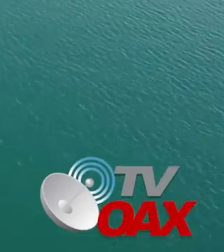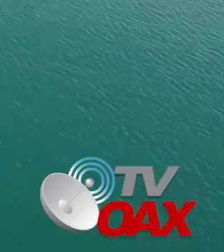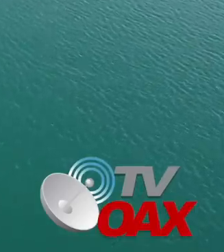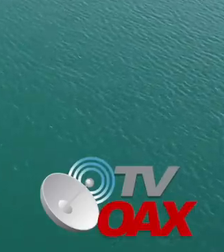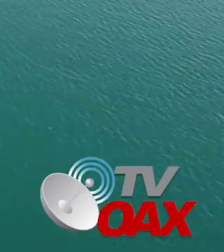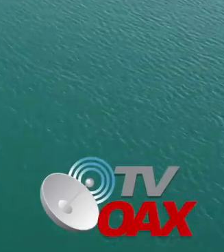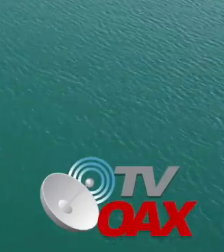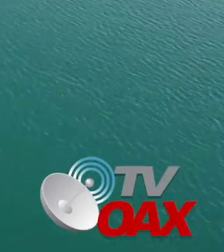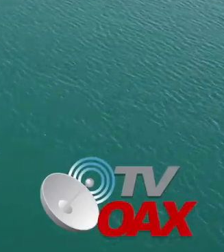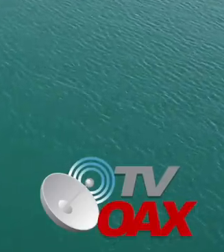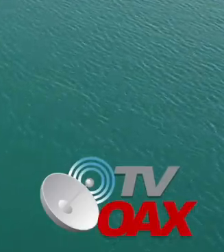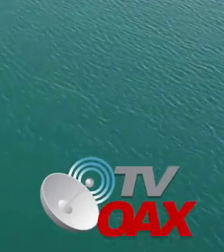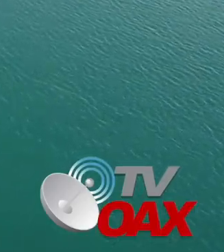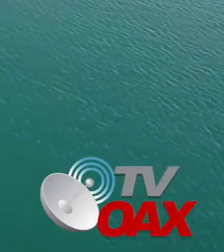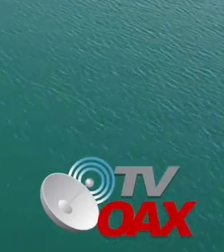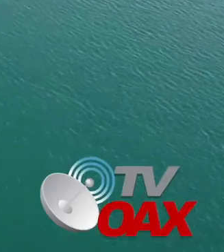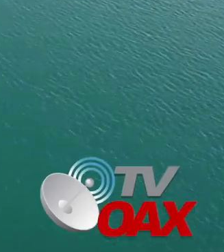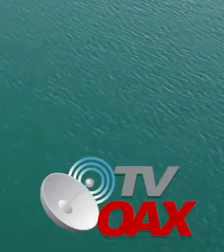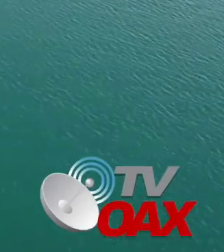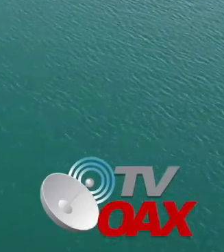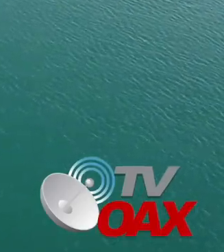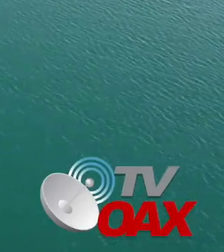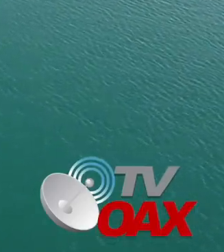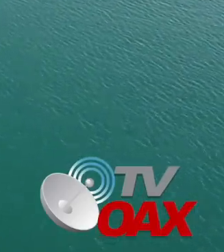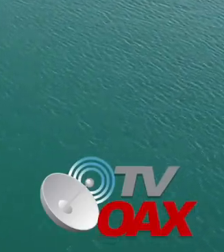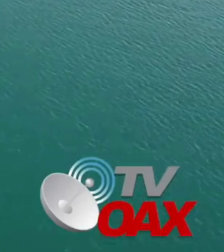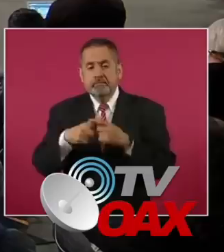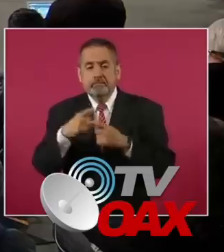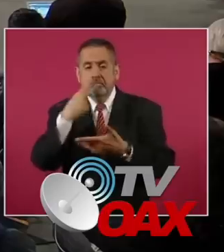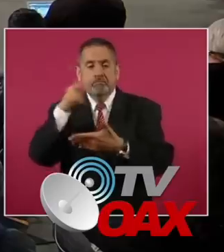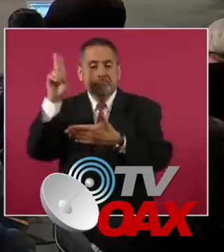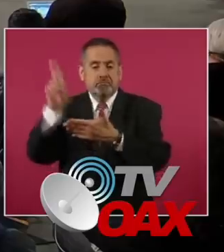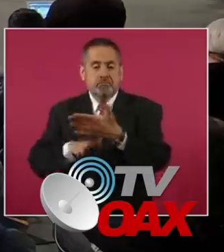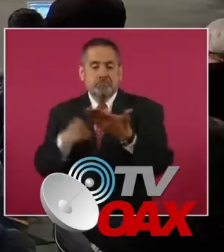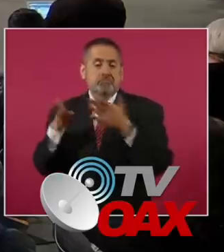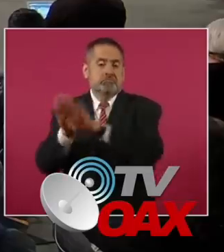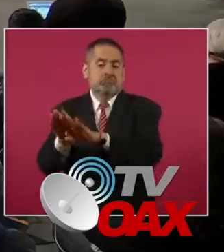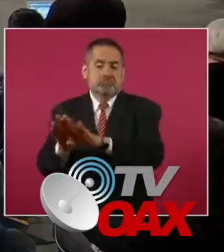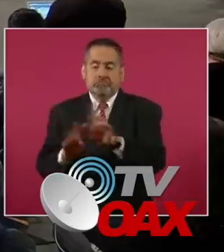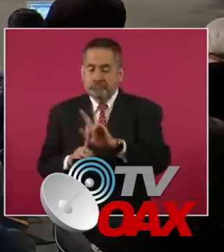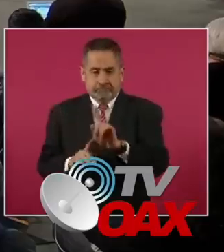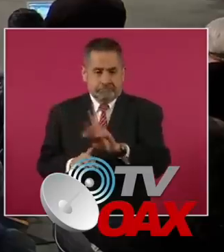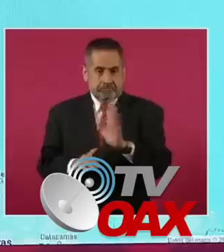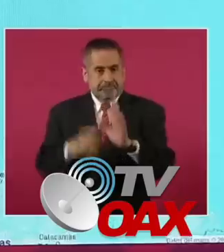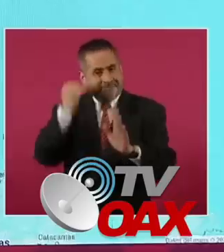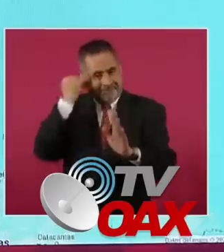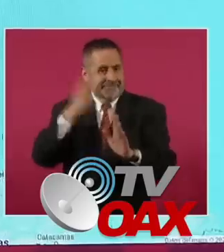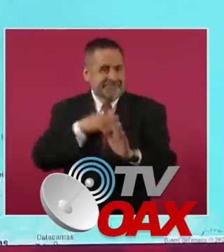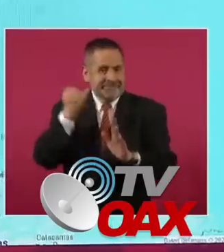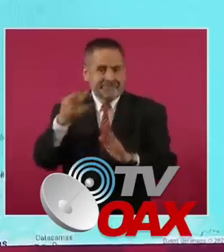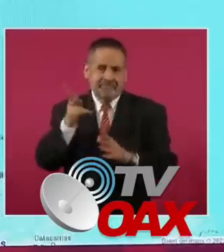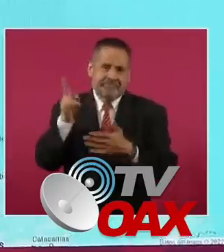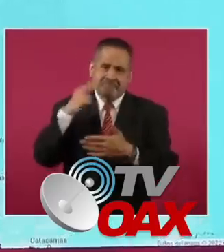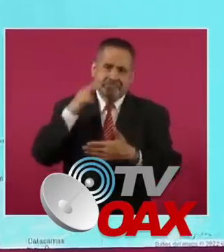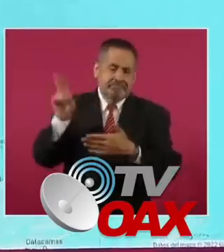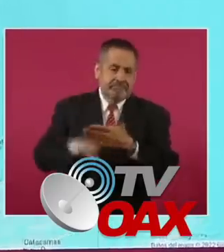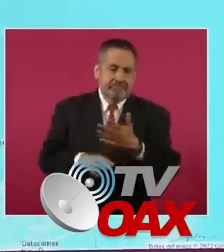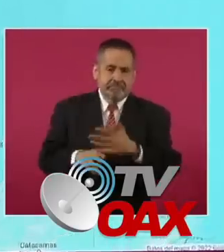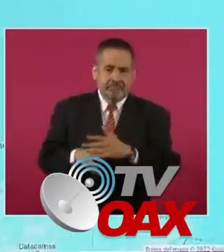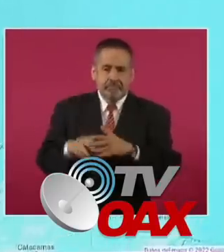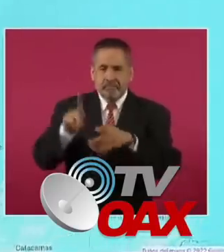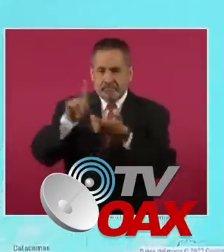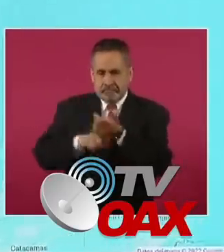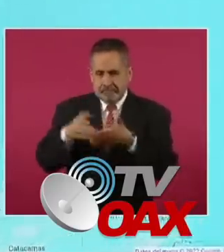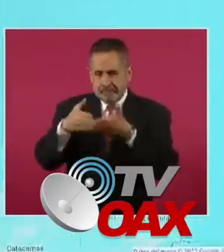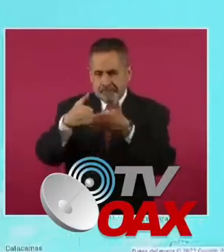Calica. No, porque Calica está clausurado. Ese sería ideal. Porque Progreso tiene la